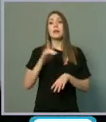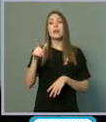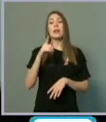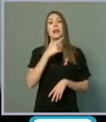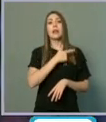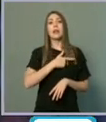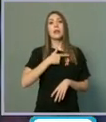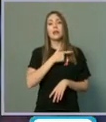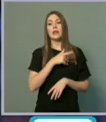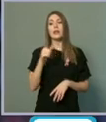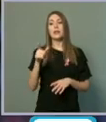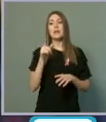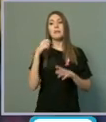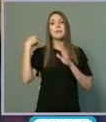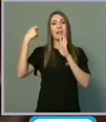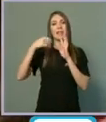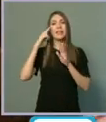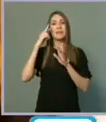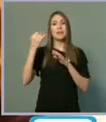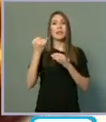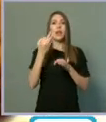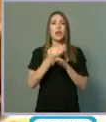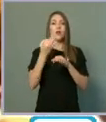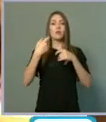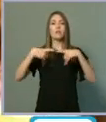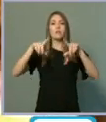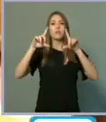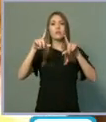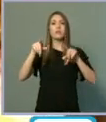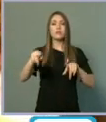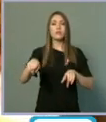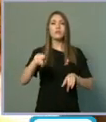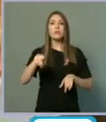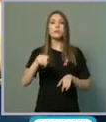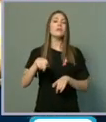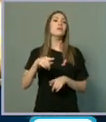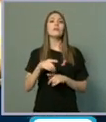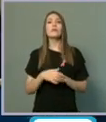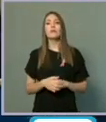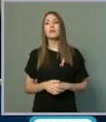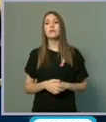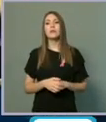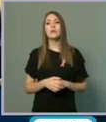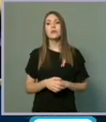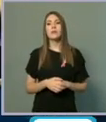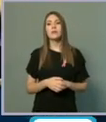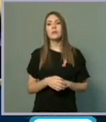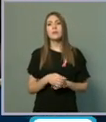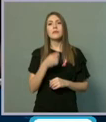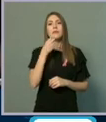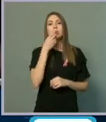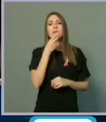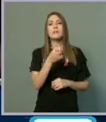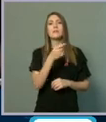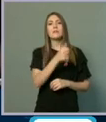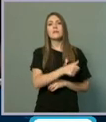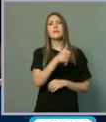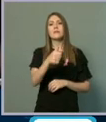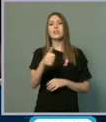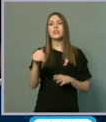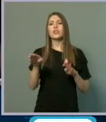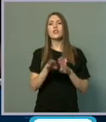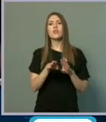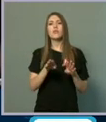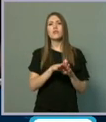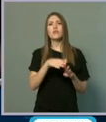y es un director que ha demostrado, yo creo que igual que Alex de la Iglesia, cada uno en su digamos, su